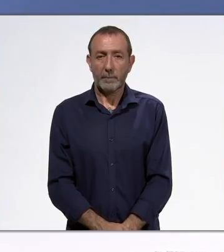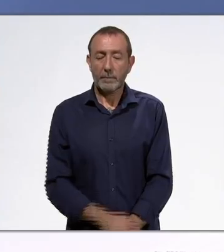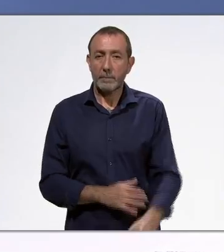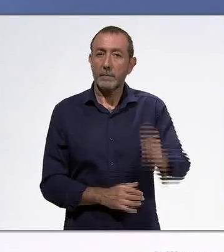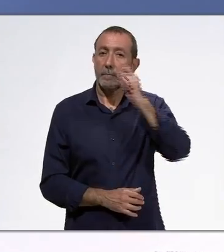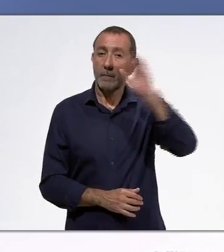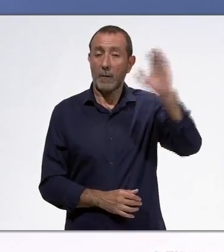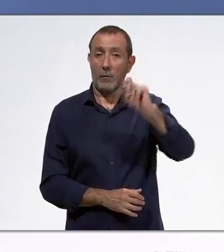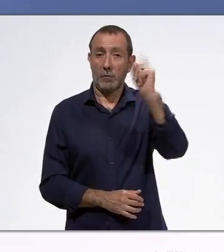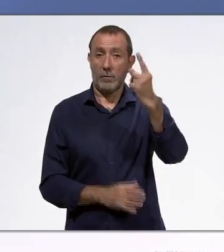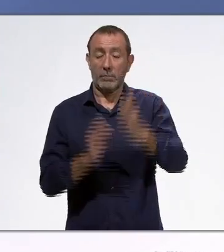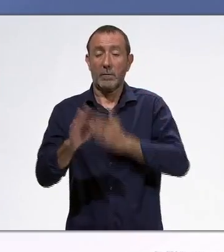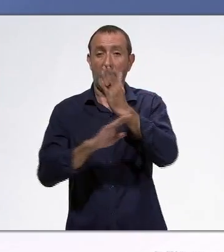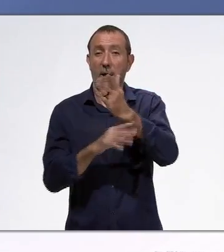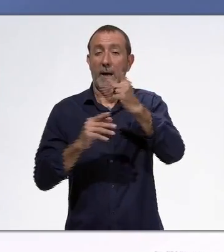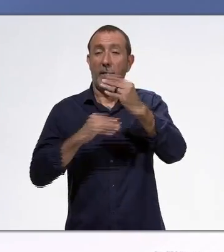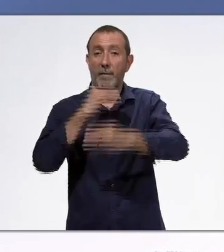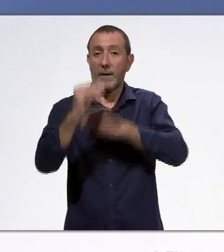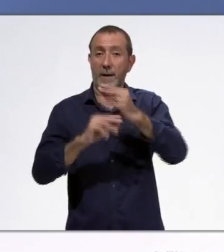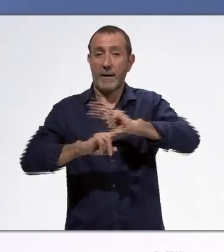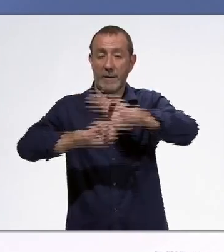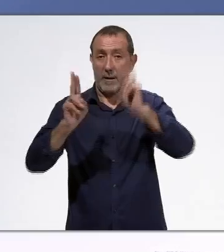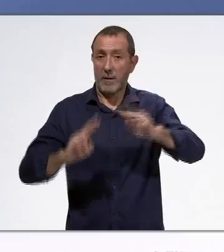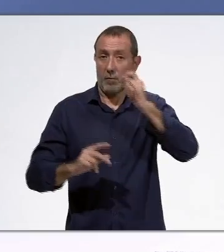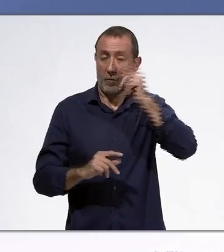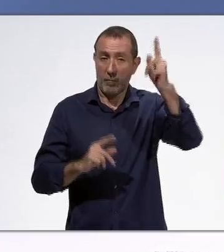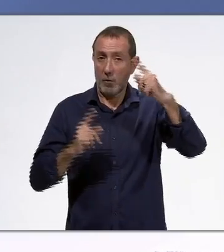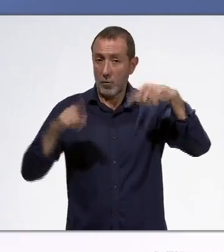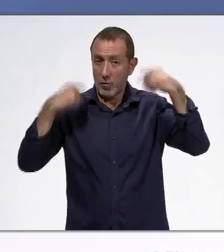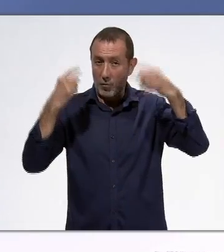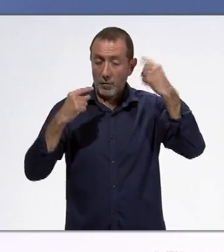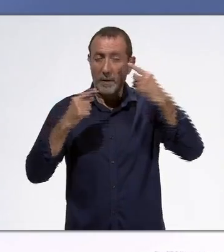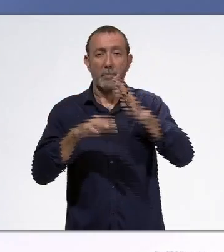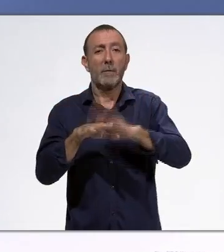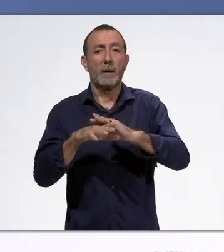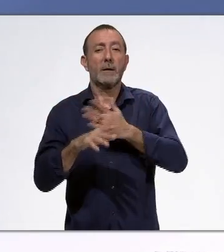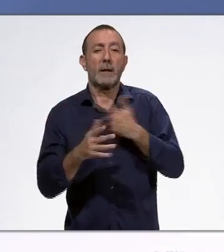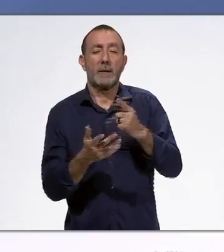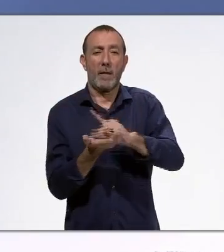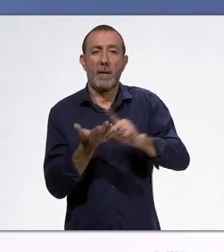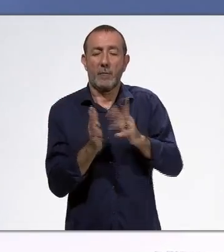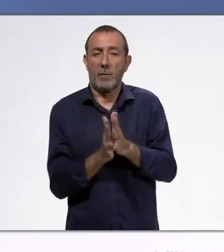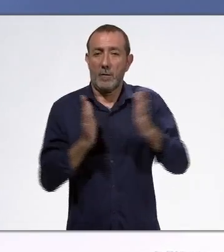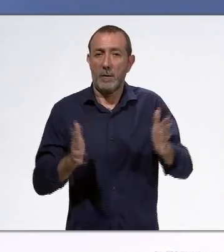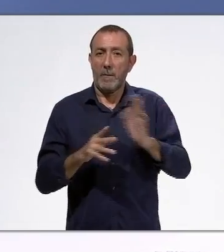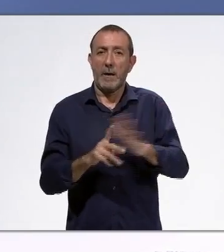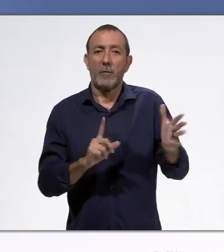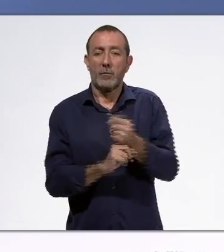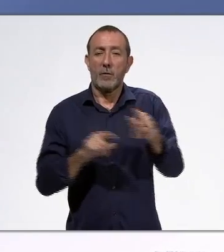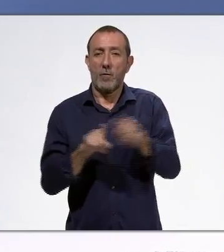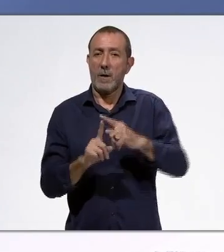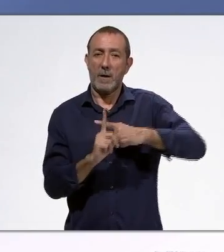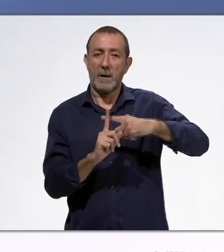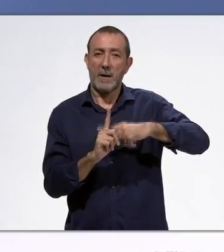turismo cosa del sol acude a la World Travel Market en de Londres con la intención de incrementar las cifras y recuperar los niveles de 2019